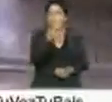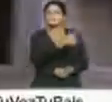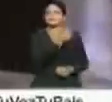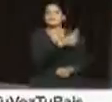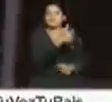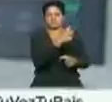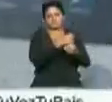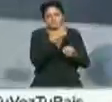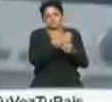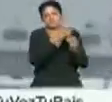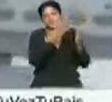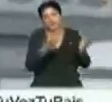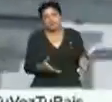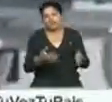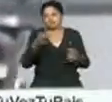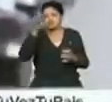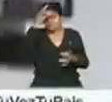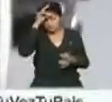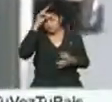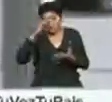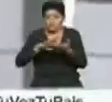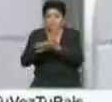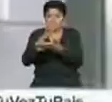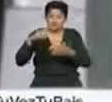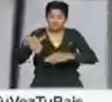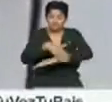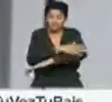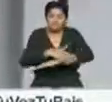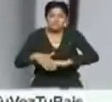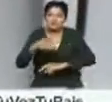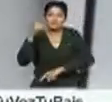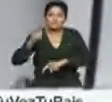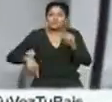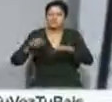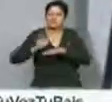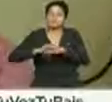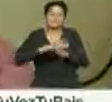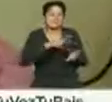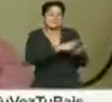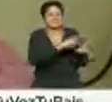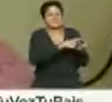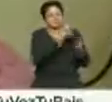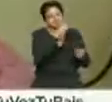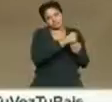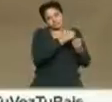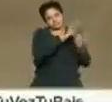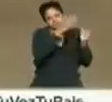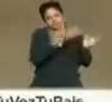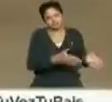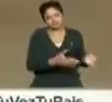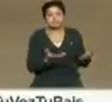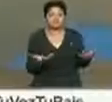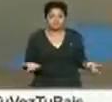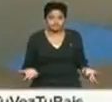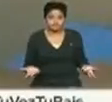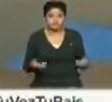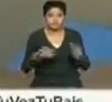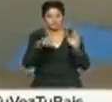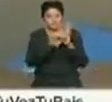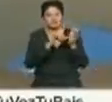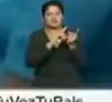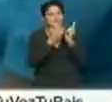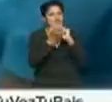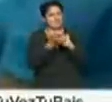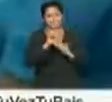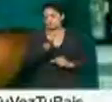sino sacrificando hospitales, escuelas y carreteras, todo subsidiado por un pueblo. Entre algunos beneficios que prevé la ley está